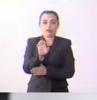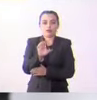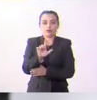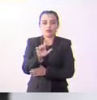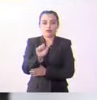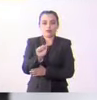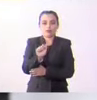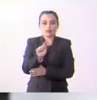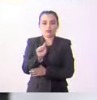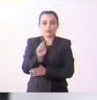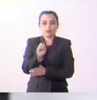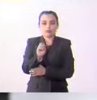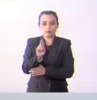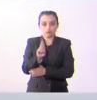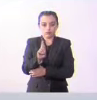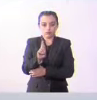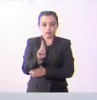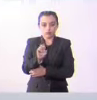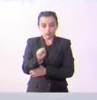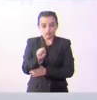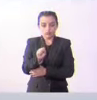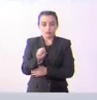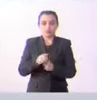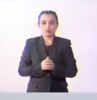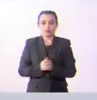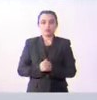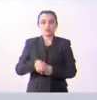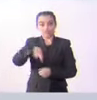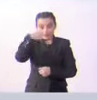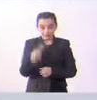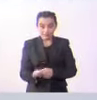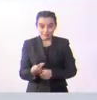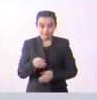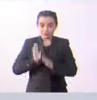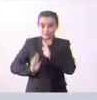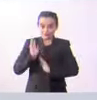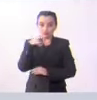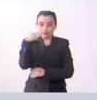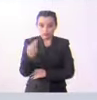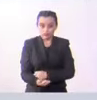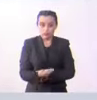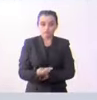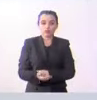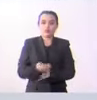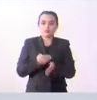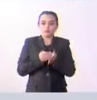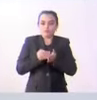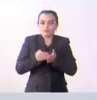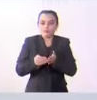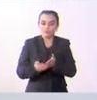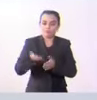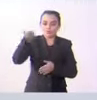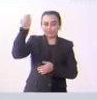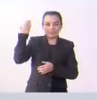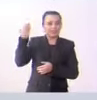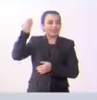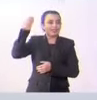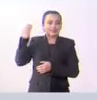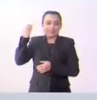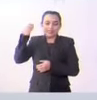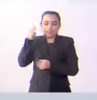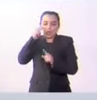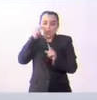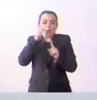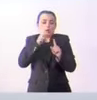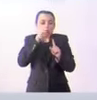realistas nacieron en el siglo XIX a partir de la investigación y observación que hacían las escritoras y escritores.